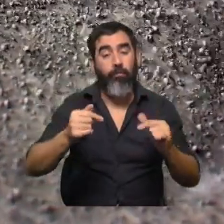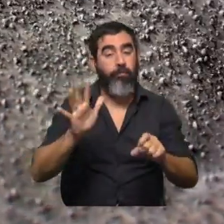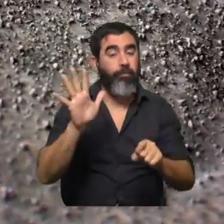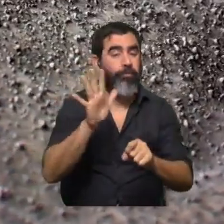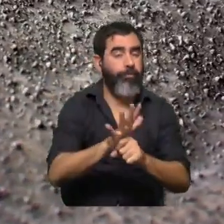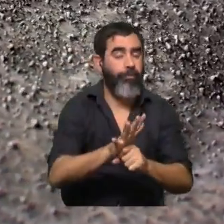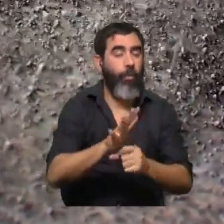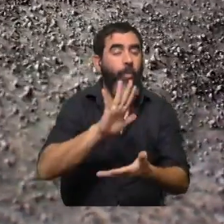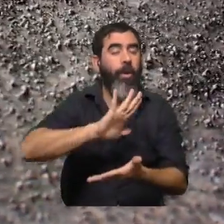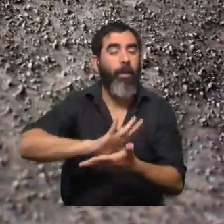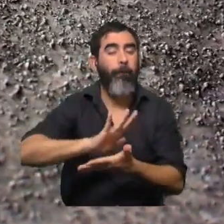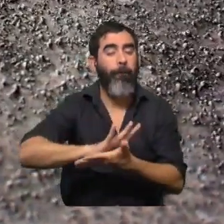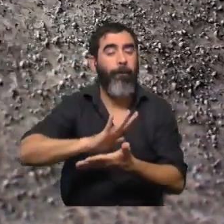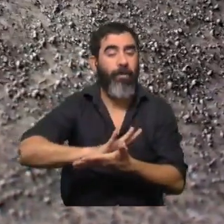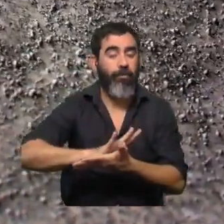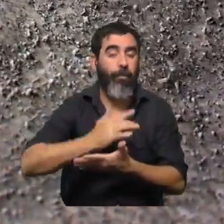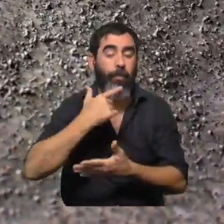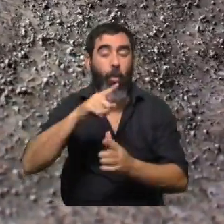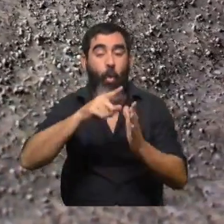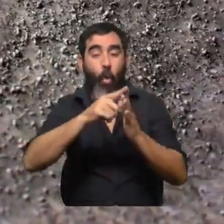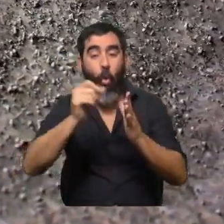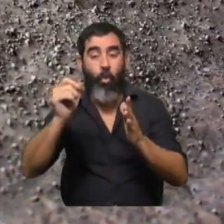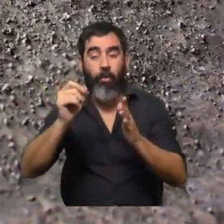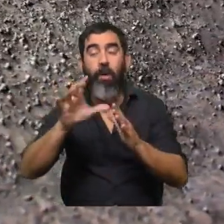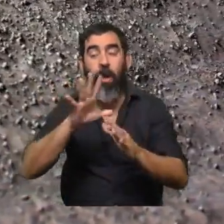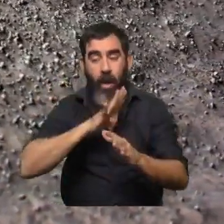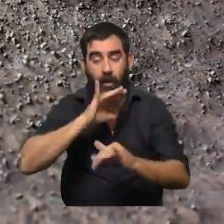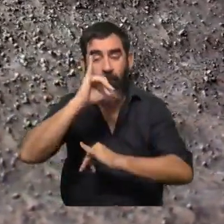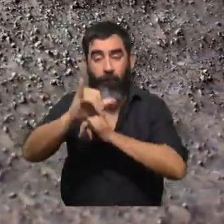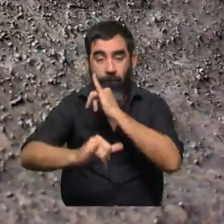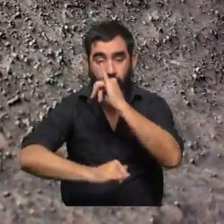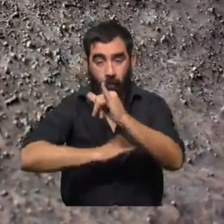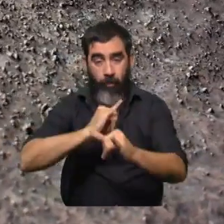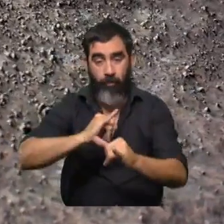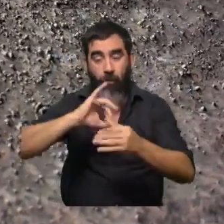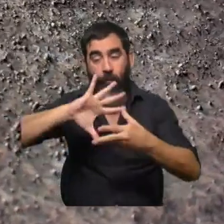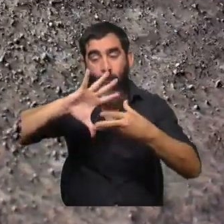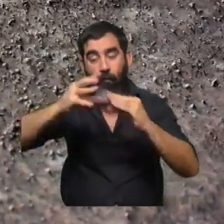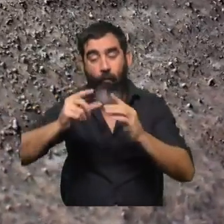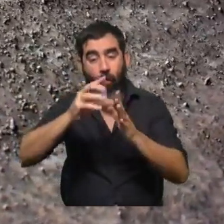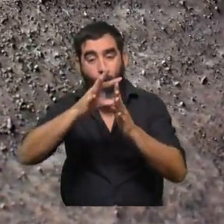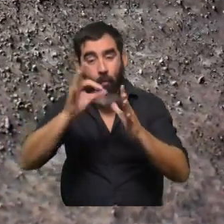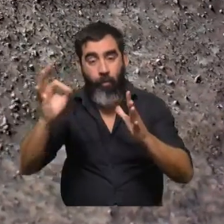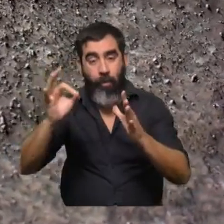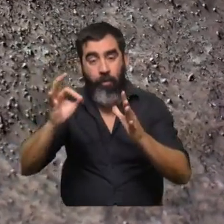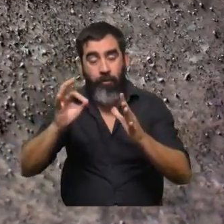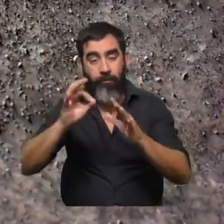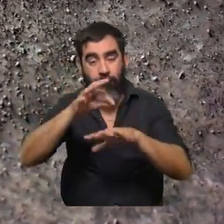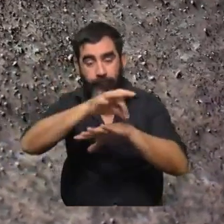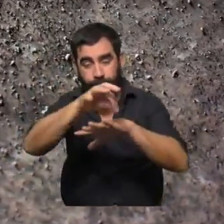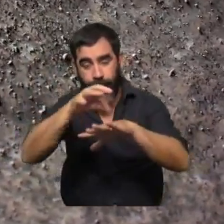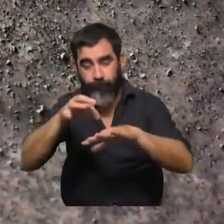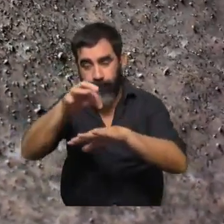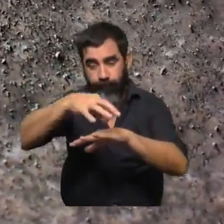impresión sobre todo de hojas, que nos da información de las formas de las hojas, de la venación.